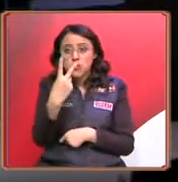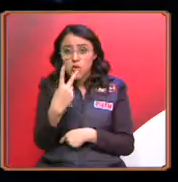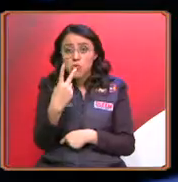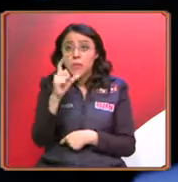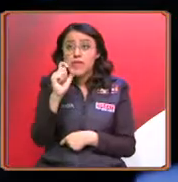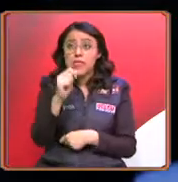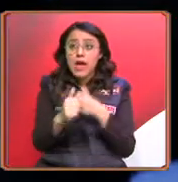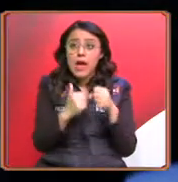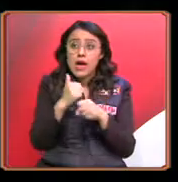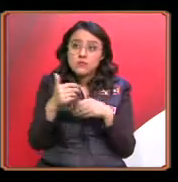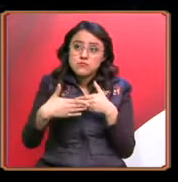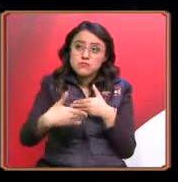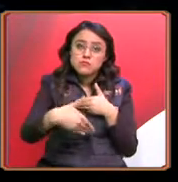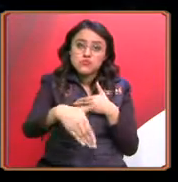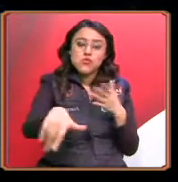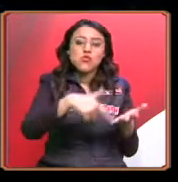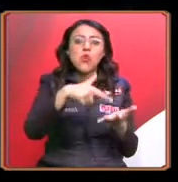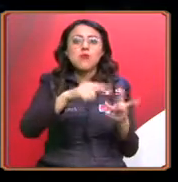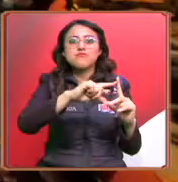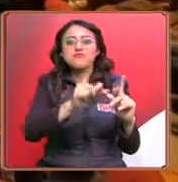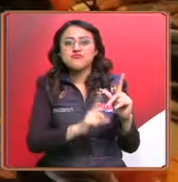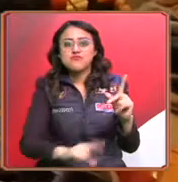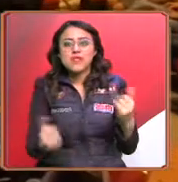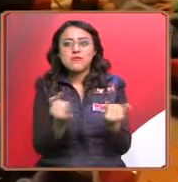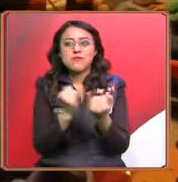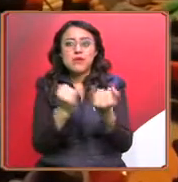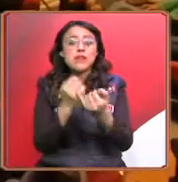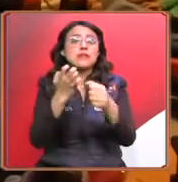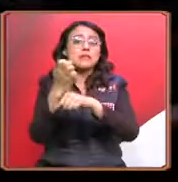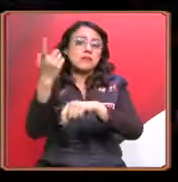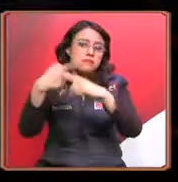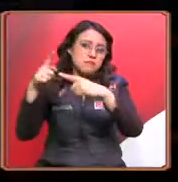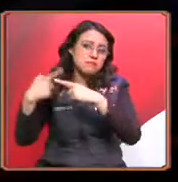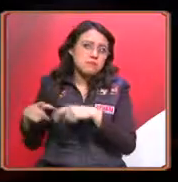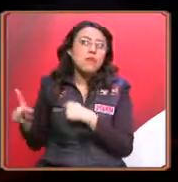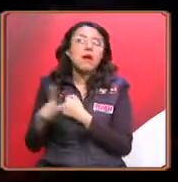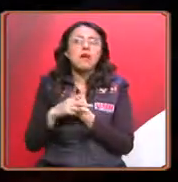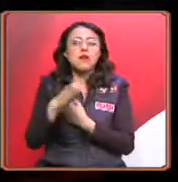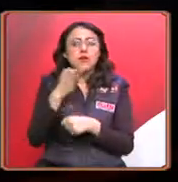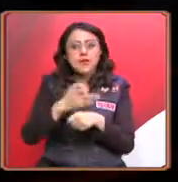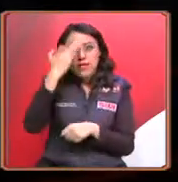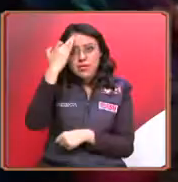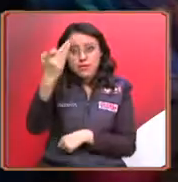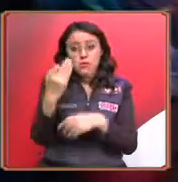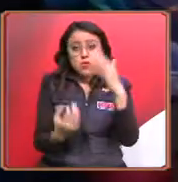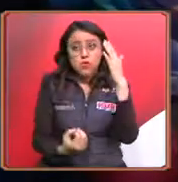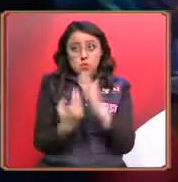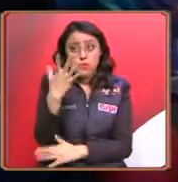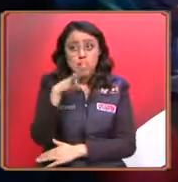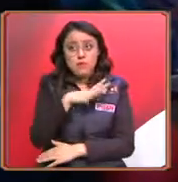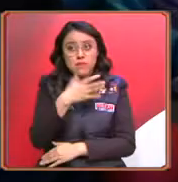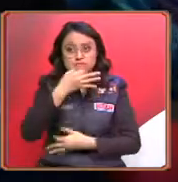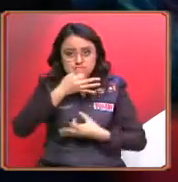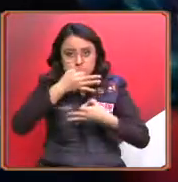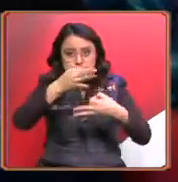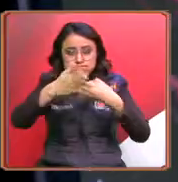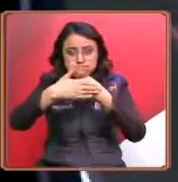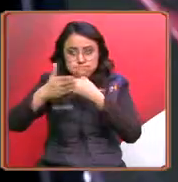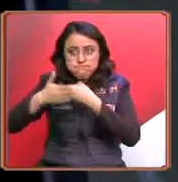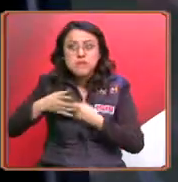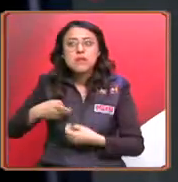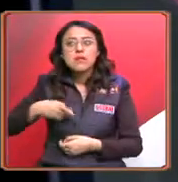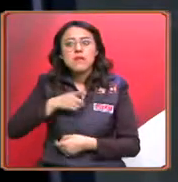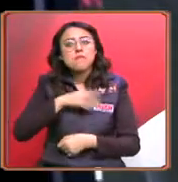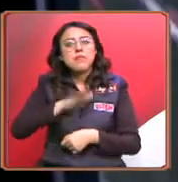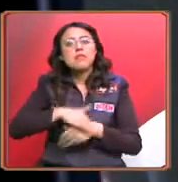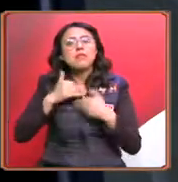el territorio nacional y parte del extranjero. Y con los nuevos tiempos que está a punto de vivir nuestro país, el mensaje de prevención tiene que ser